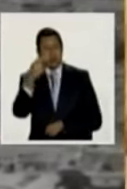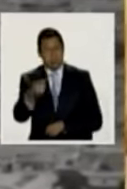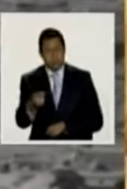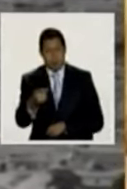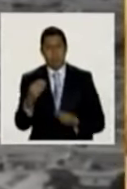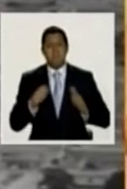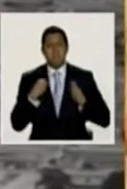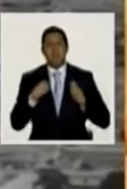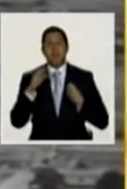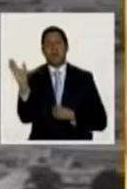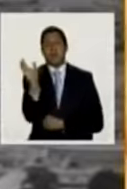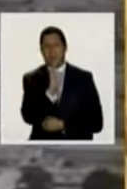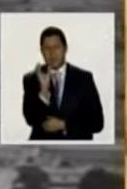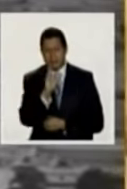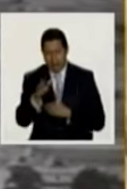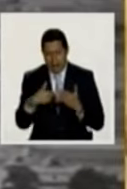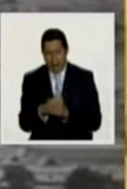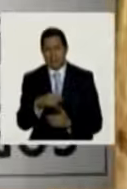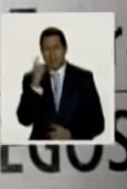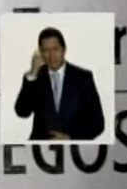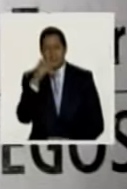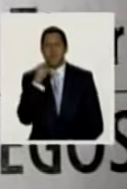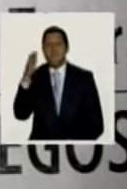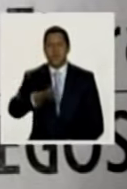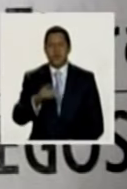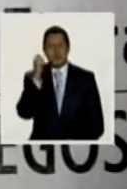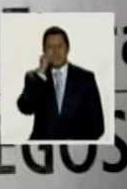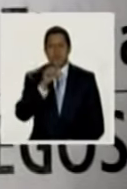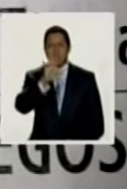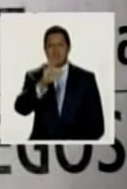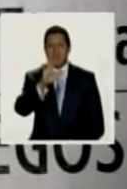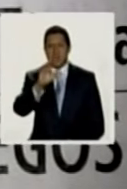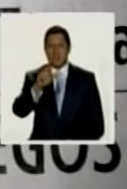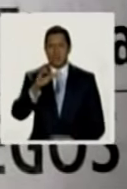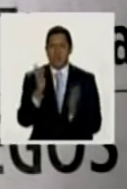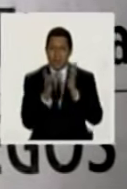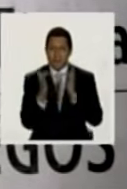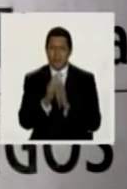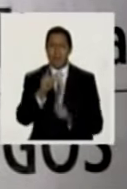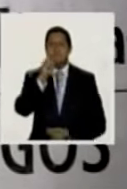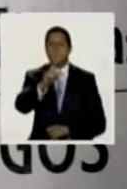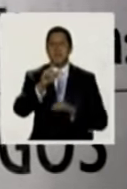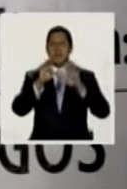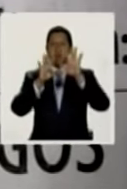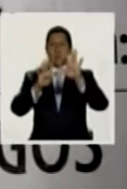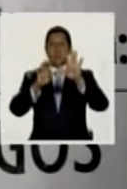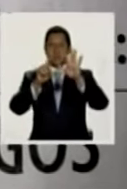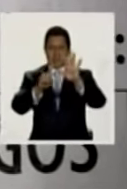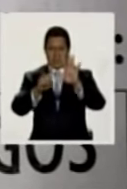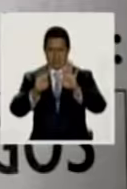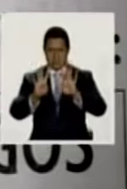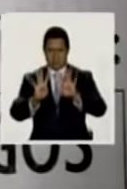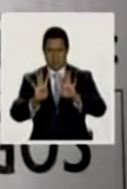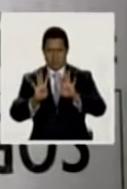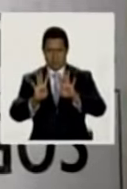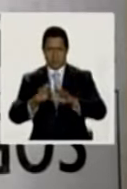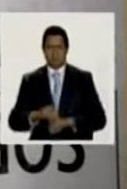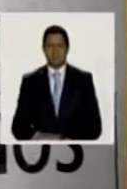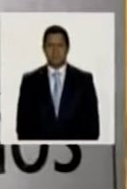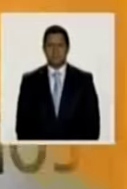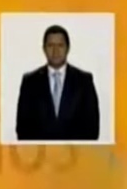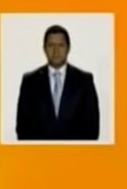entonces vivió en Caracas hasta el día de su muerte, el sábado 5 de abril de 1969.